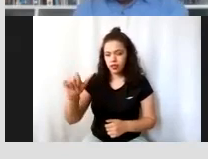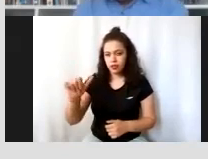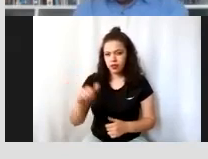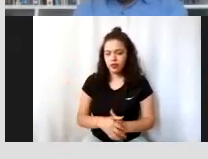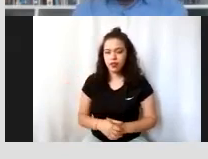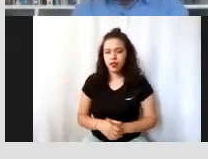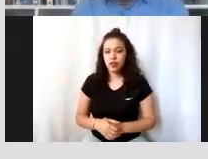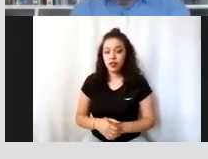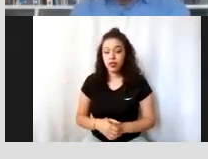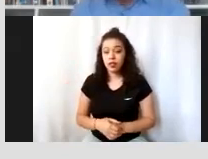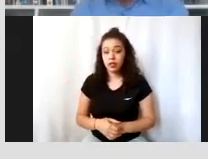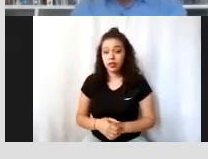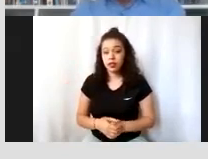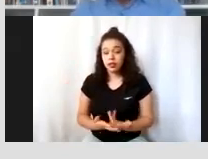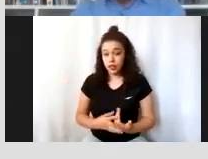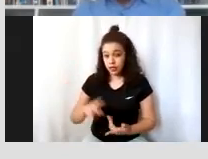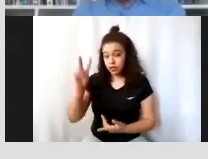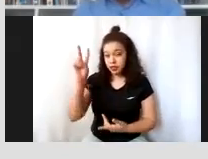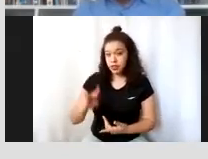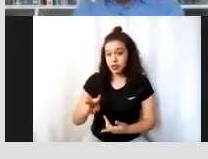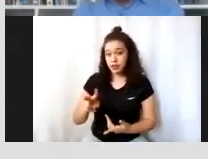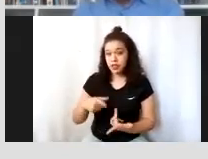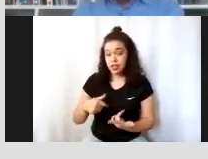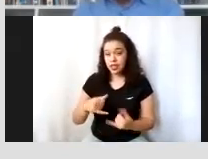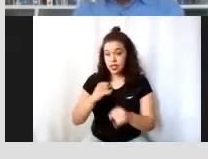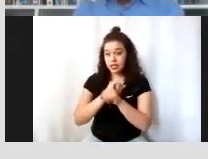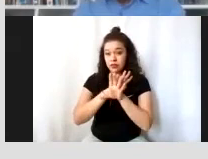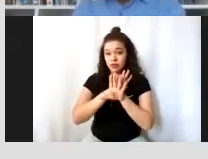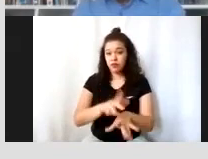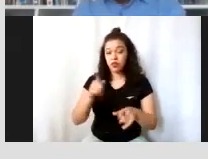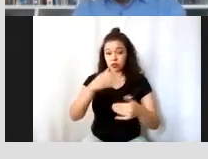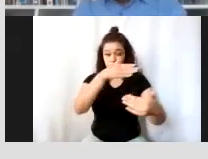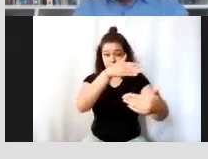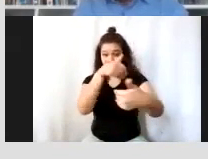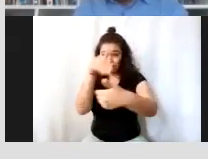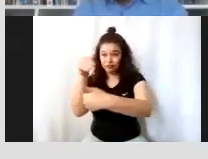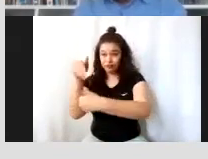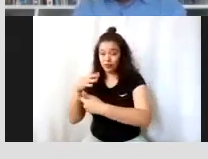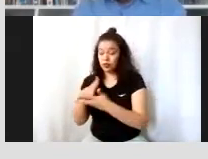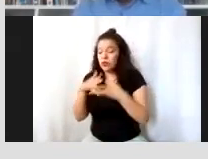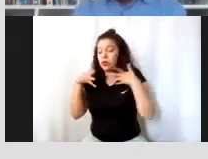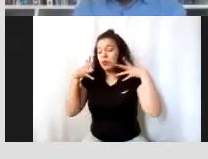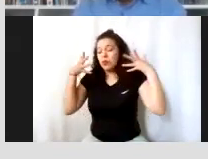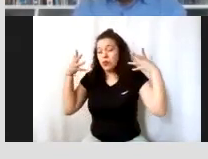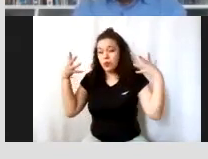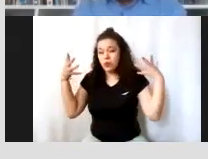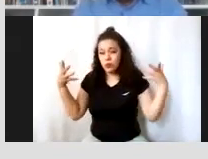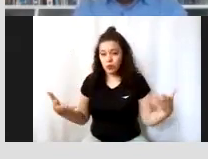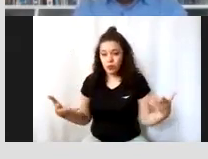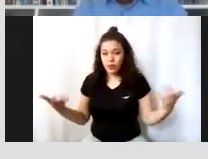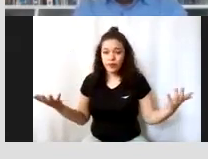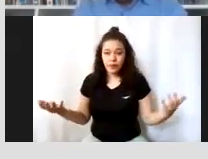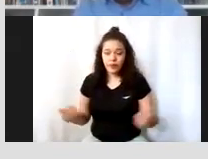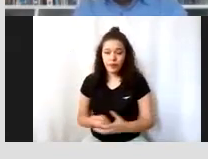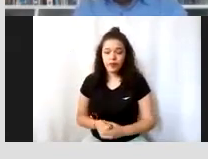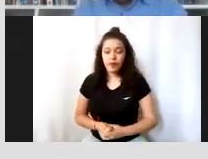La verdad es que sí, el universo de datos personales que recabas es amplísimo. Por supuesto, tienes que